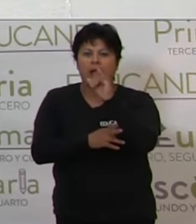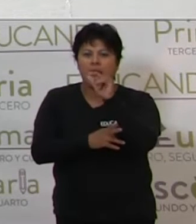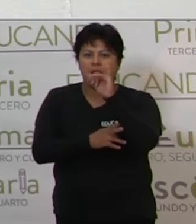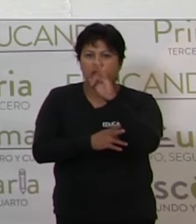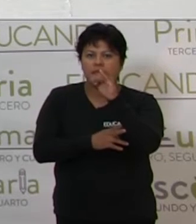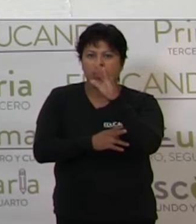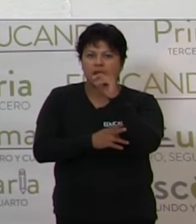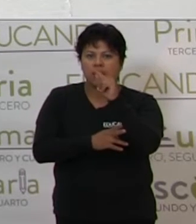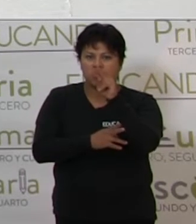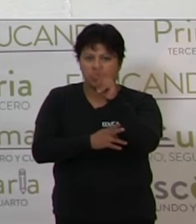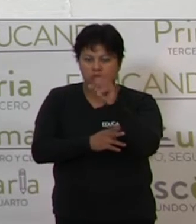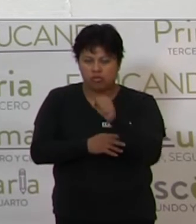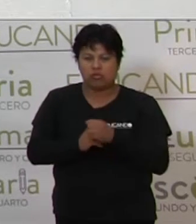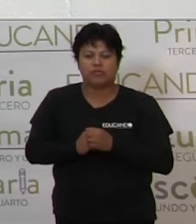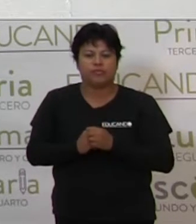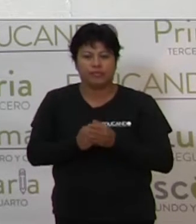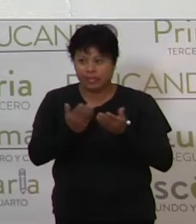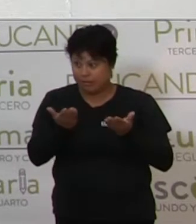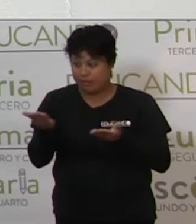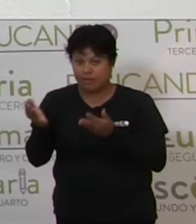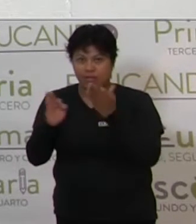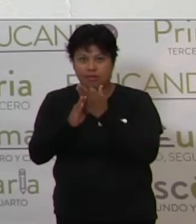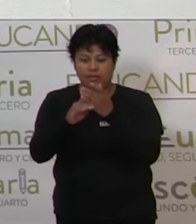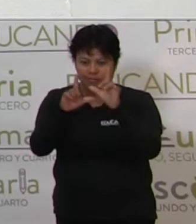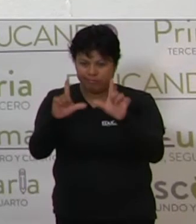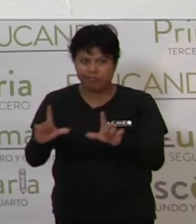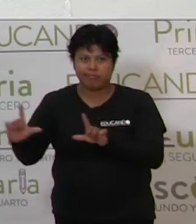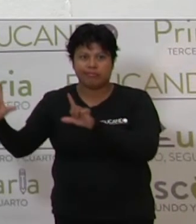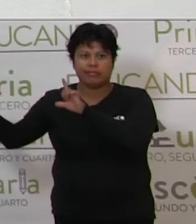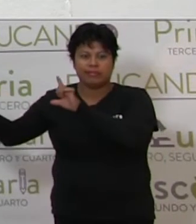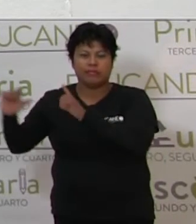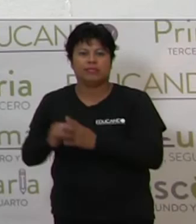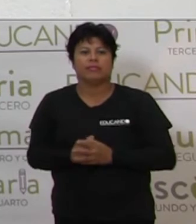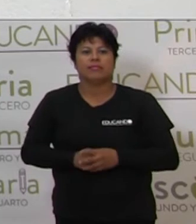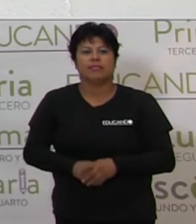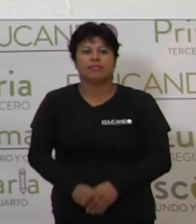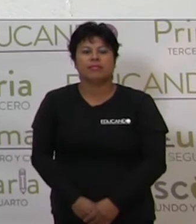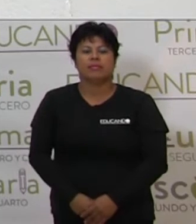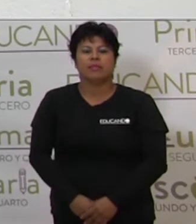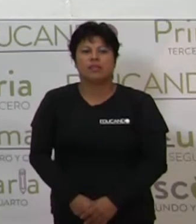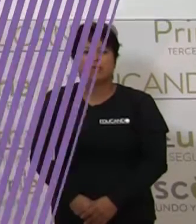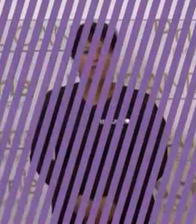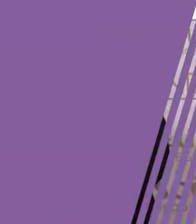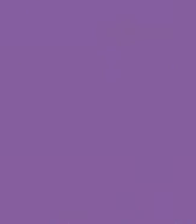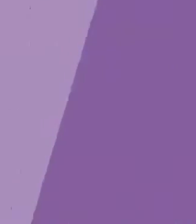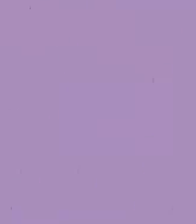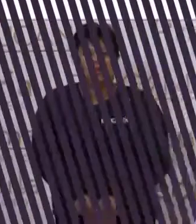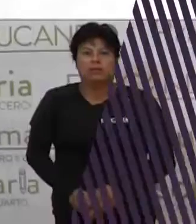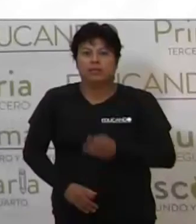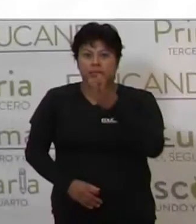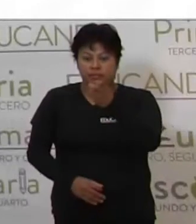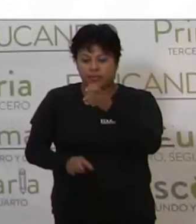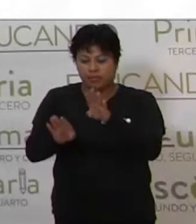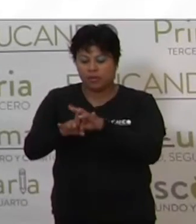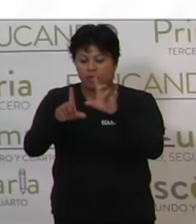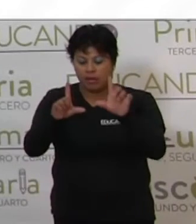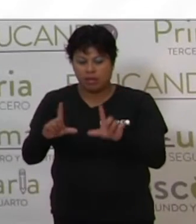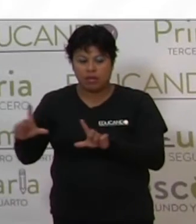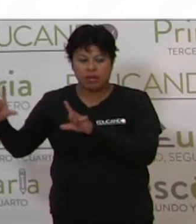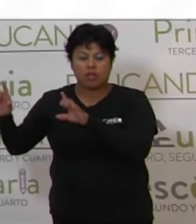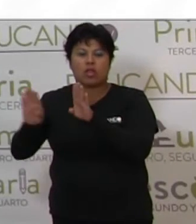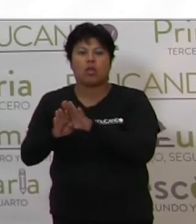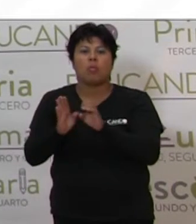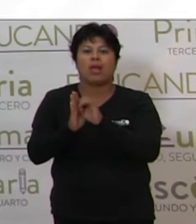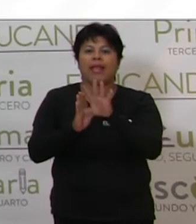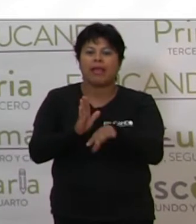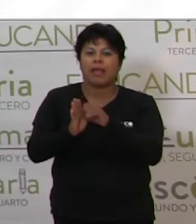calificativos. Adelante con la siguiente tabla, por favor. En la siguiente tabla de ejemplos